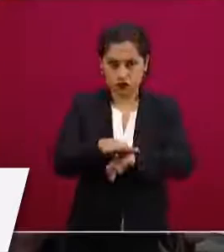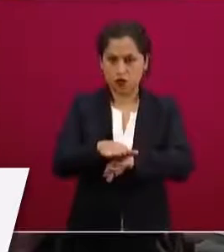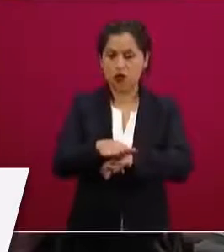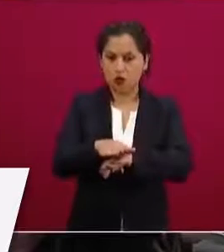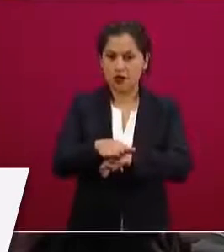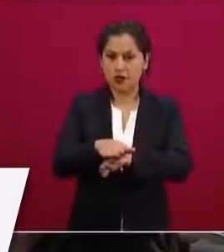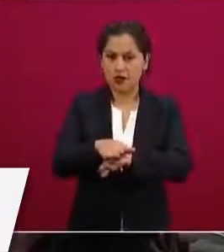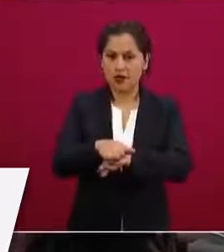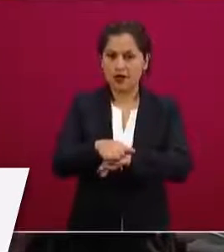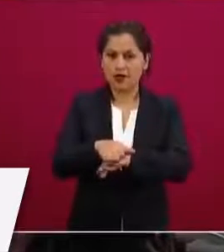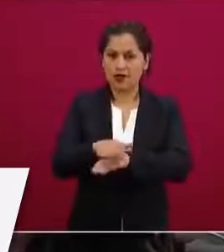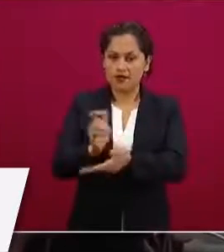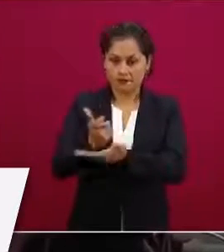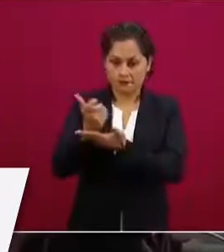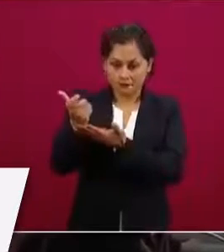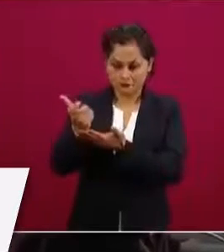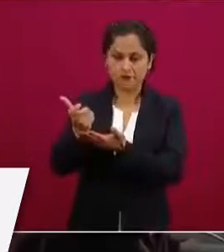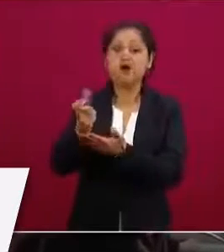que están haciendo.